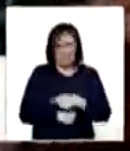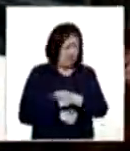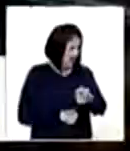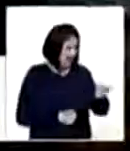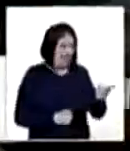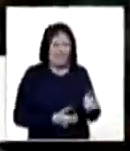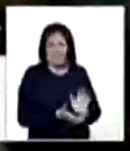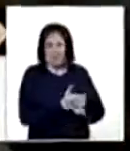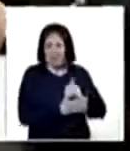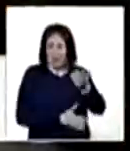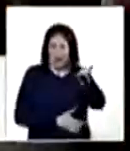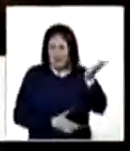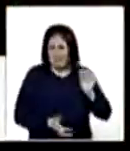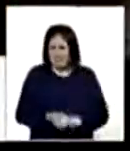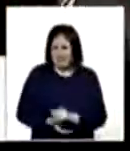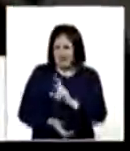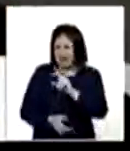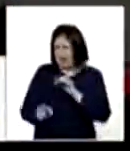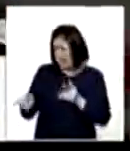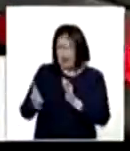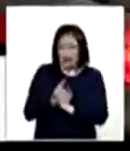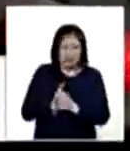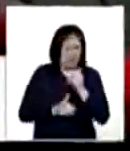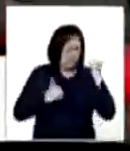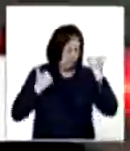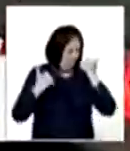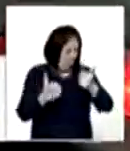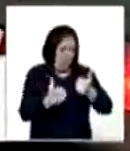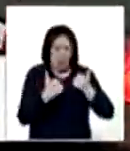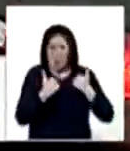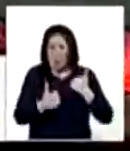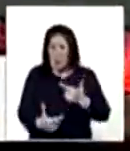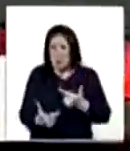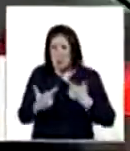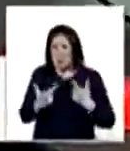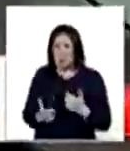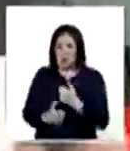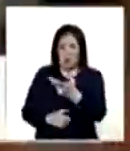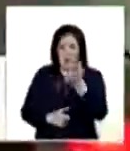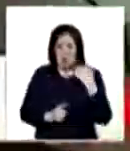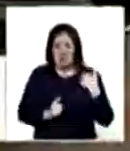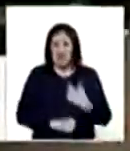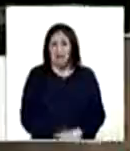cosa. Rafita Erri, mi amiga Isabel, un cuergón. Ah, super chévere.